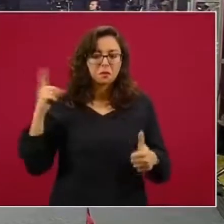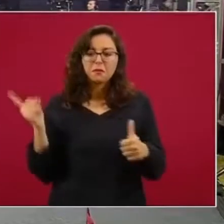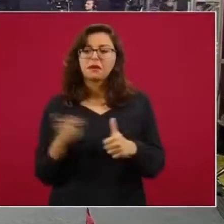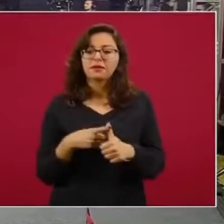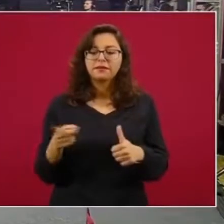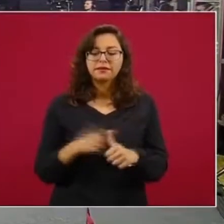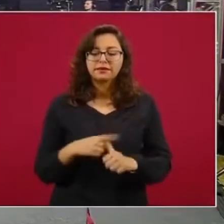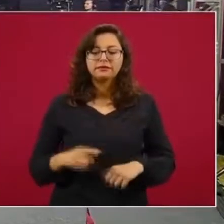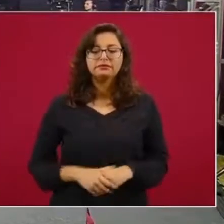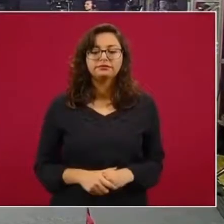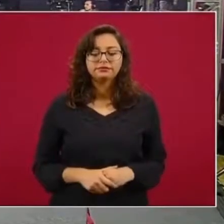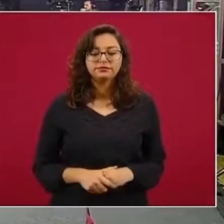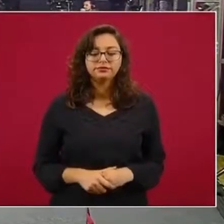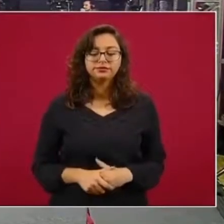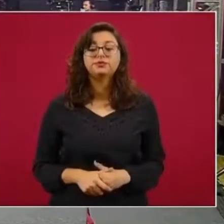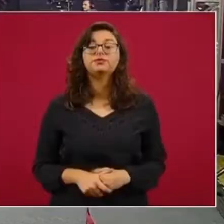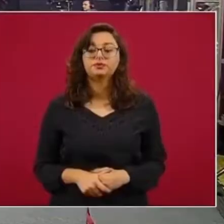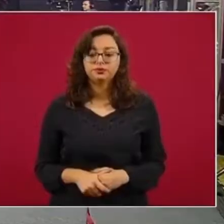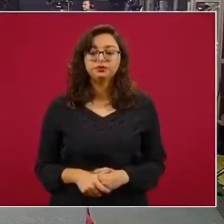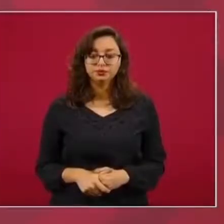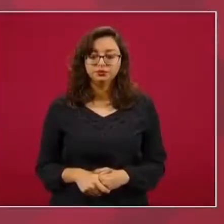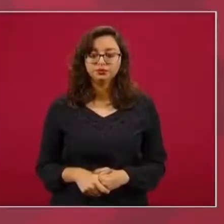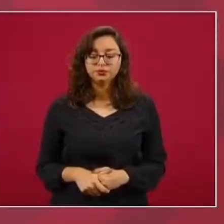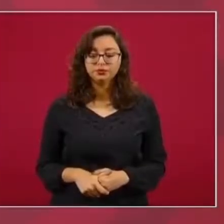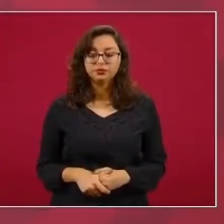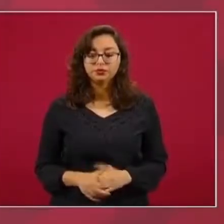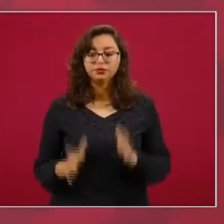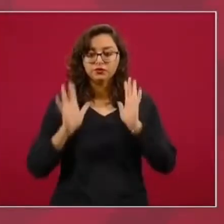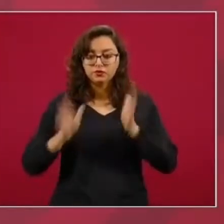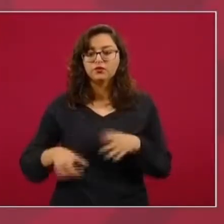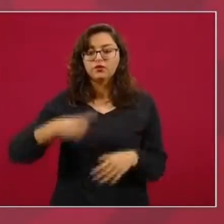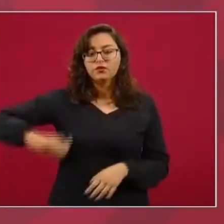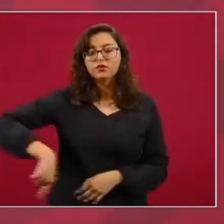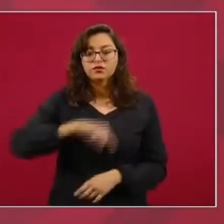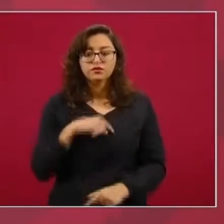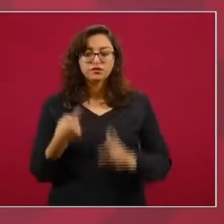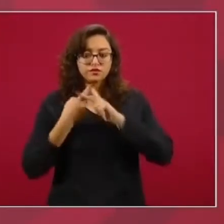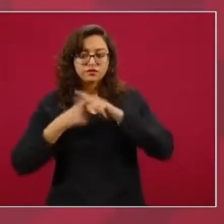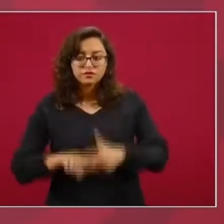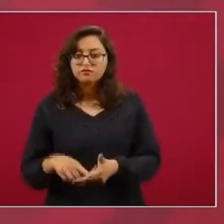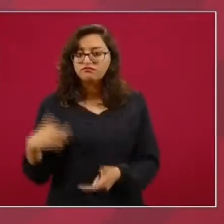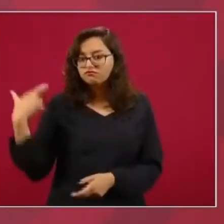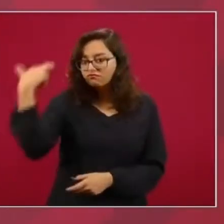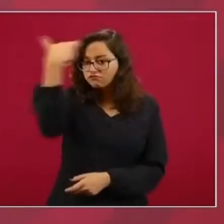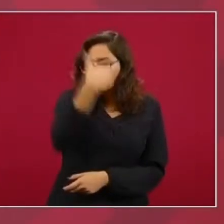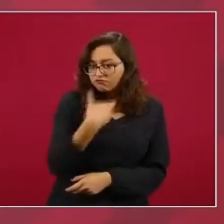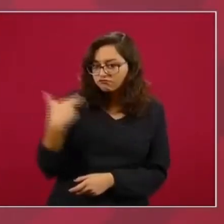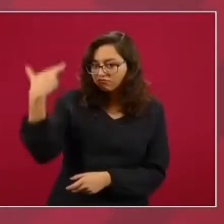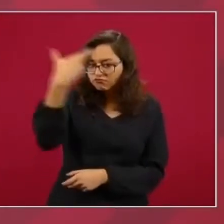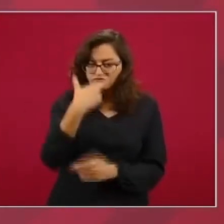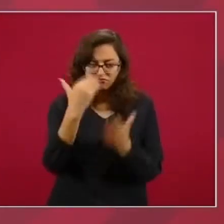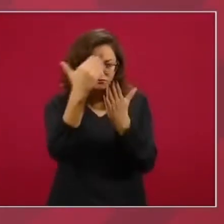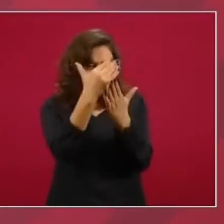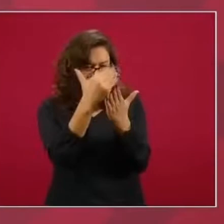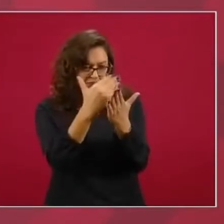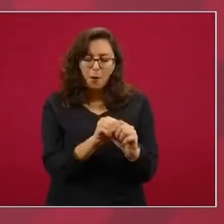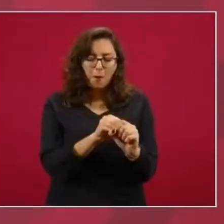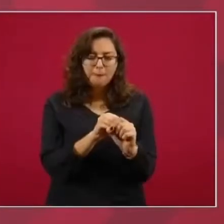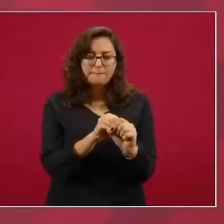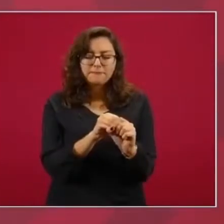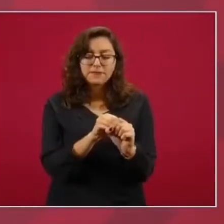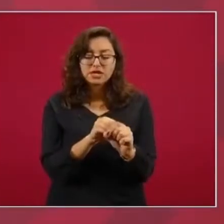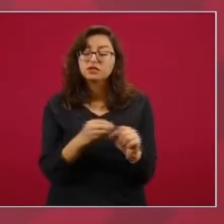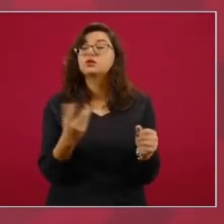estamos en una revisión de todos estos ordenamientos